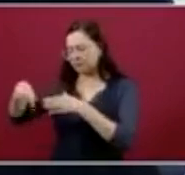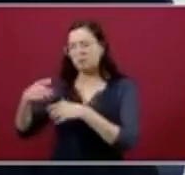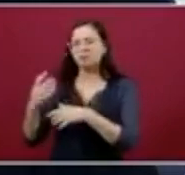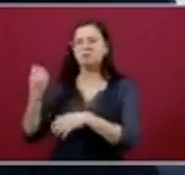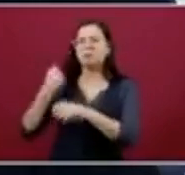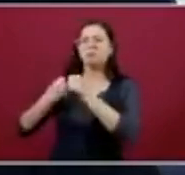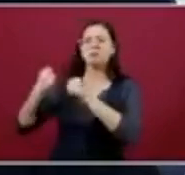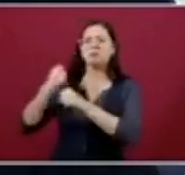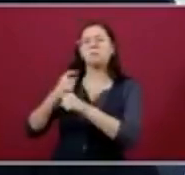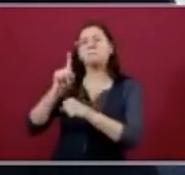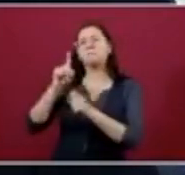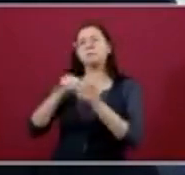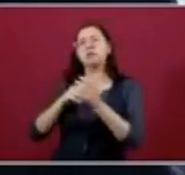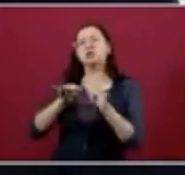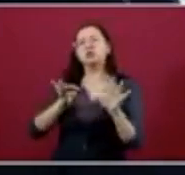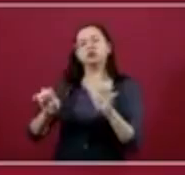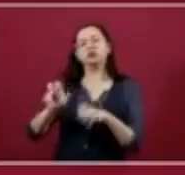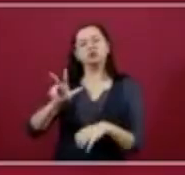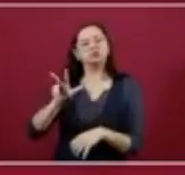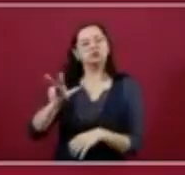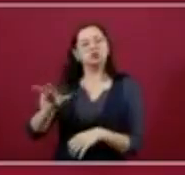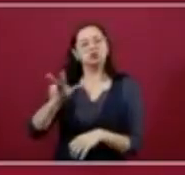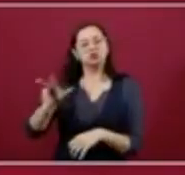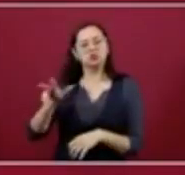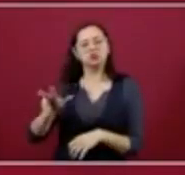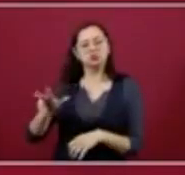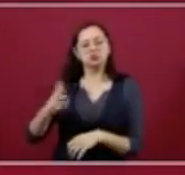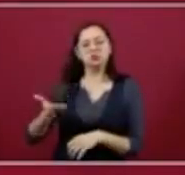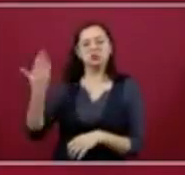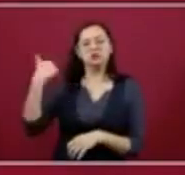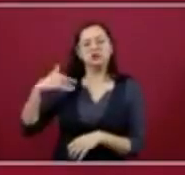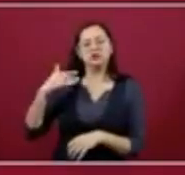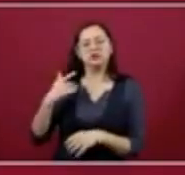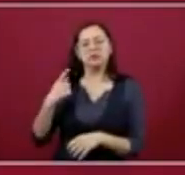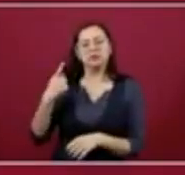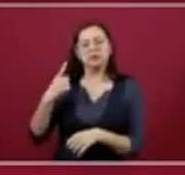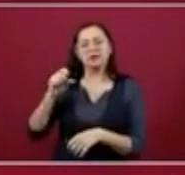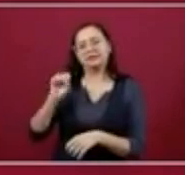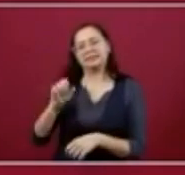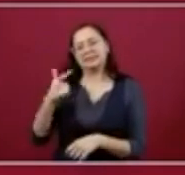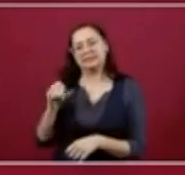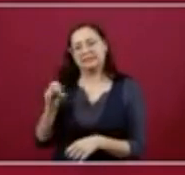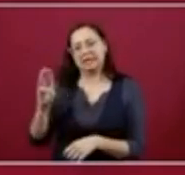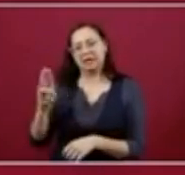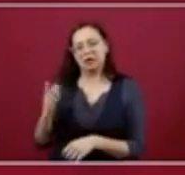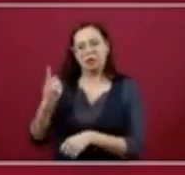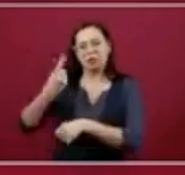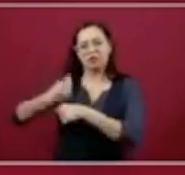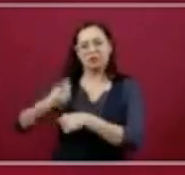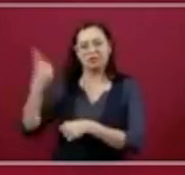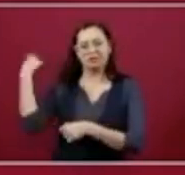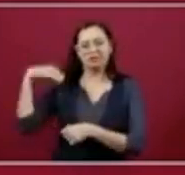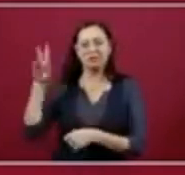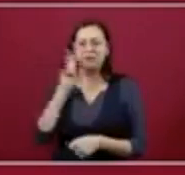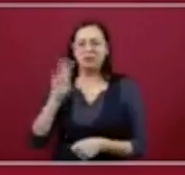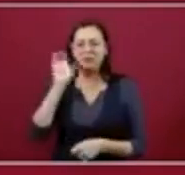1918, con aquella la sección primera de la Secretaría de Gobernación en la época del presidente Venustiano Carranza.